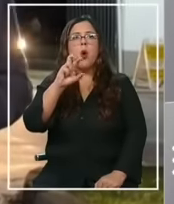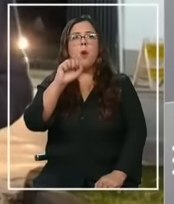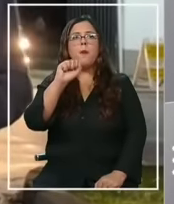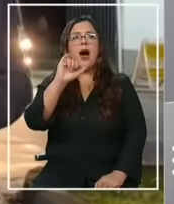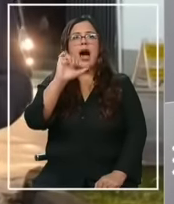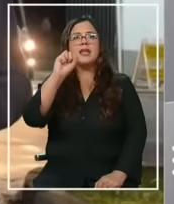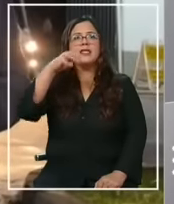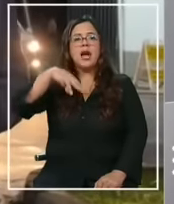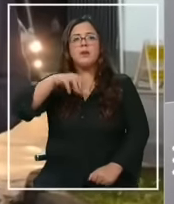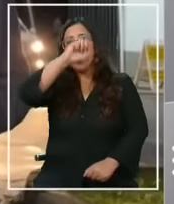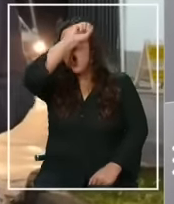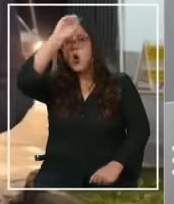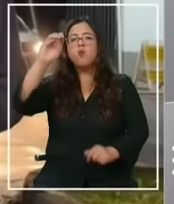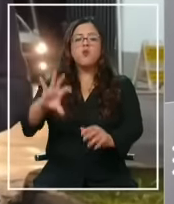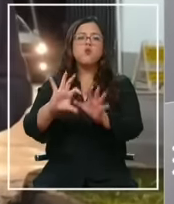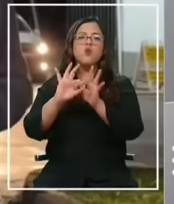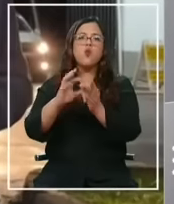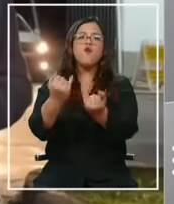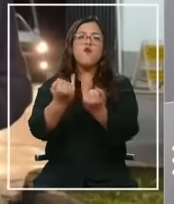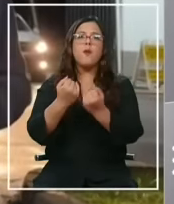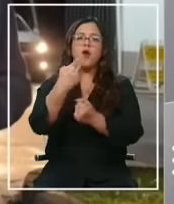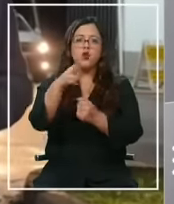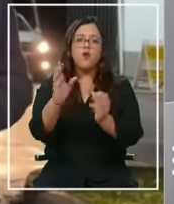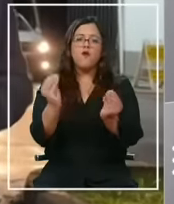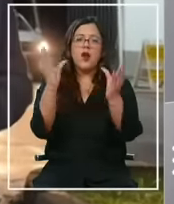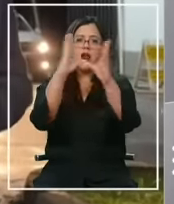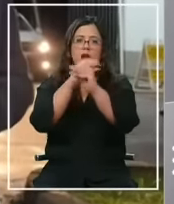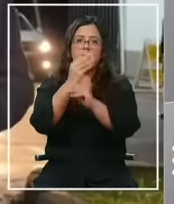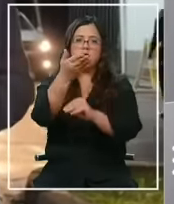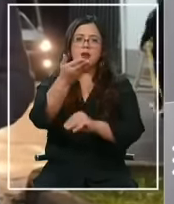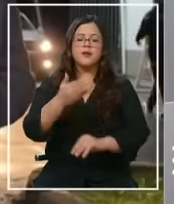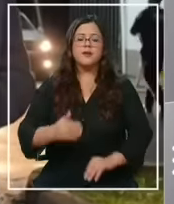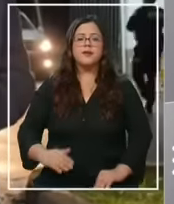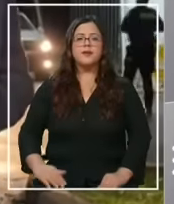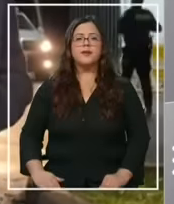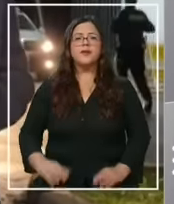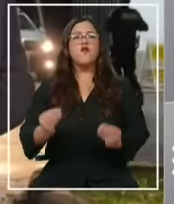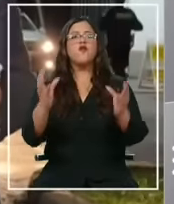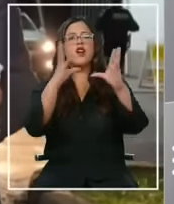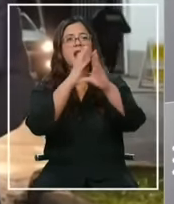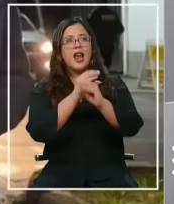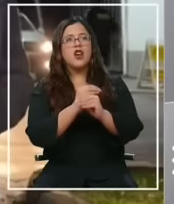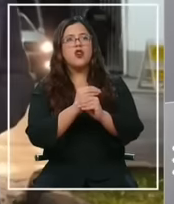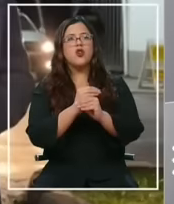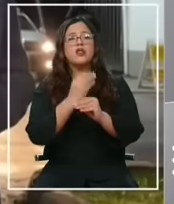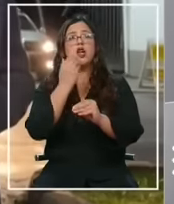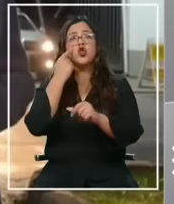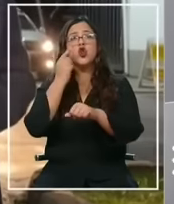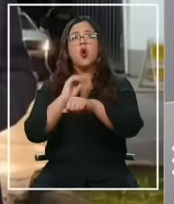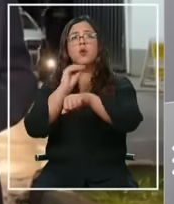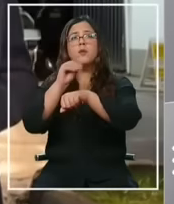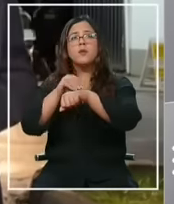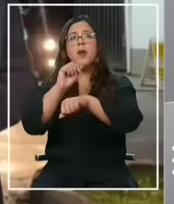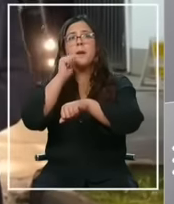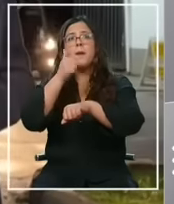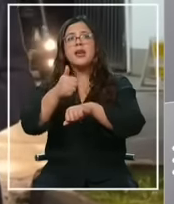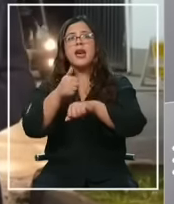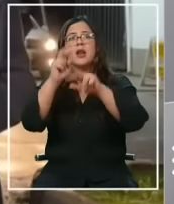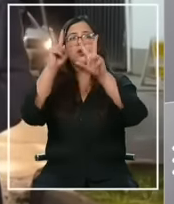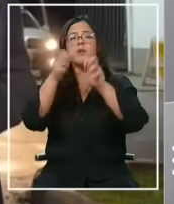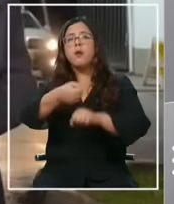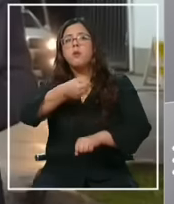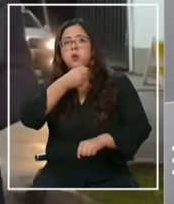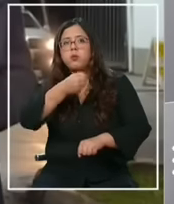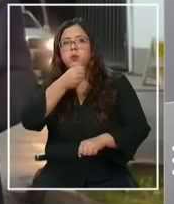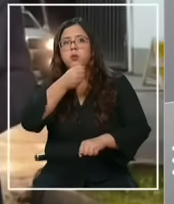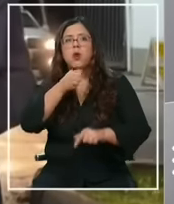Colombia, muchas gracias por este reporte. Buenas noches. Muy buenas noches. Anunciarles que para mañana está preparada una rueda de prensa en